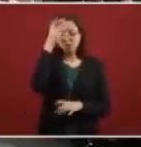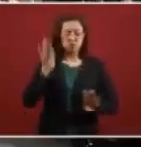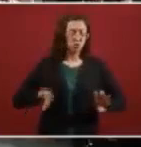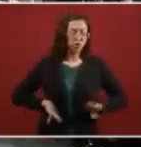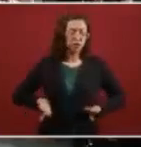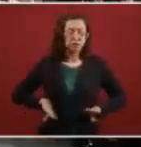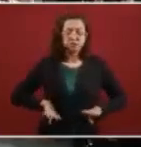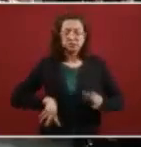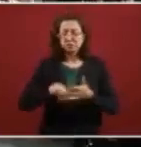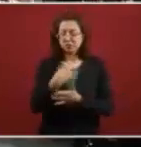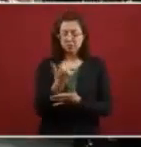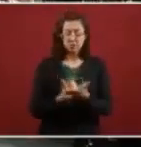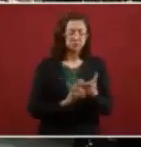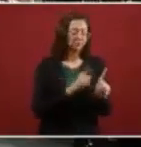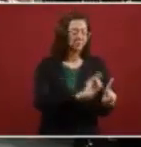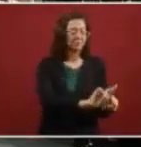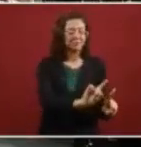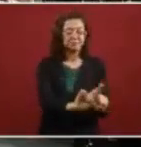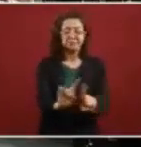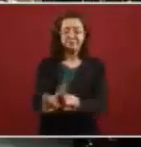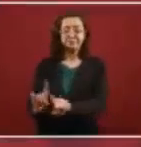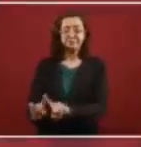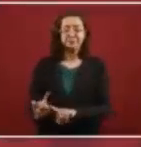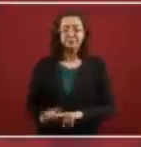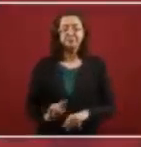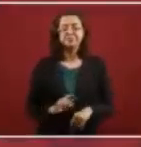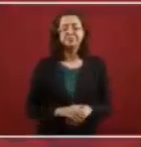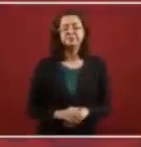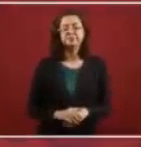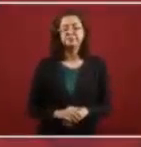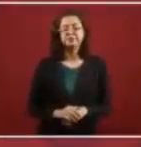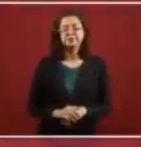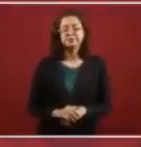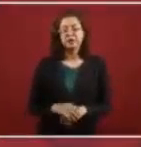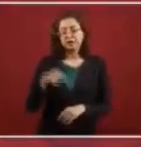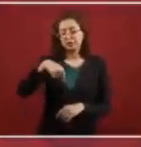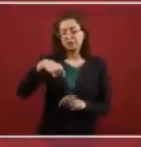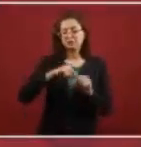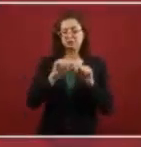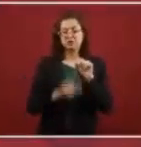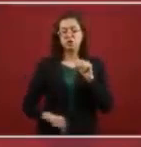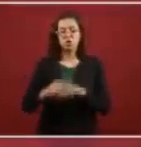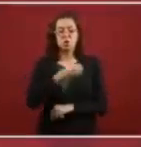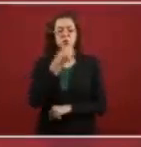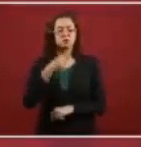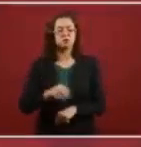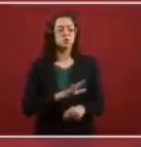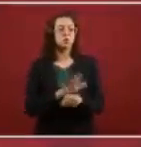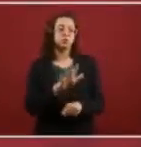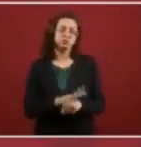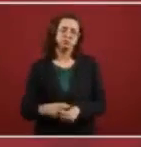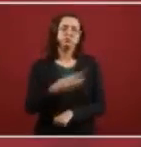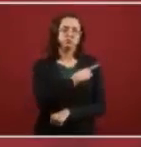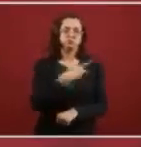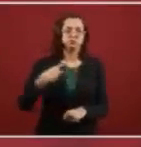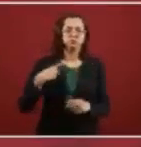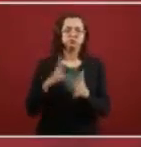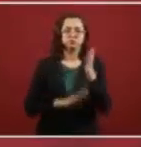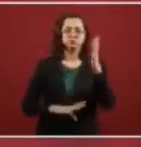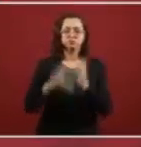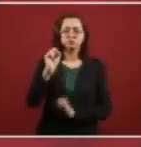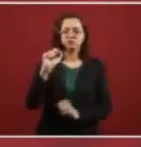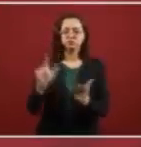proyectos la única obligación que tendrá en méxico por supuesto por eso es respetar la constitución en las leyes del